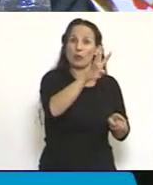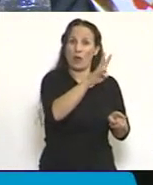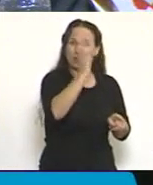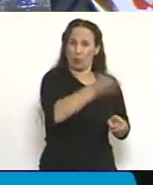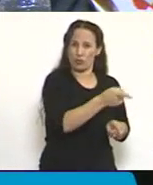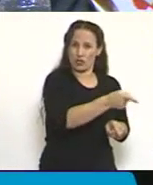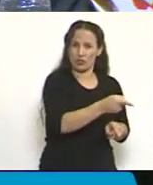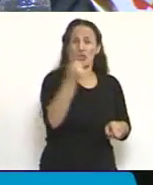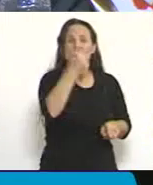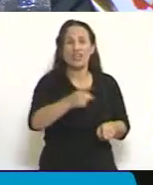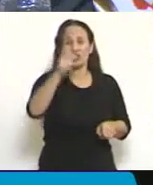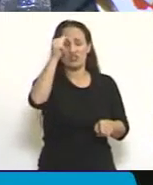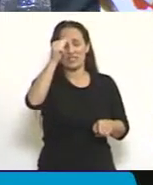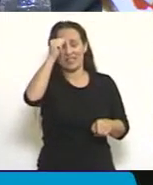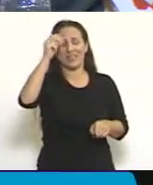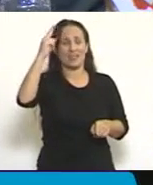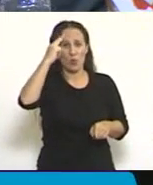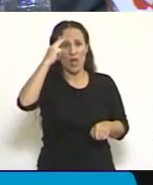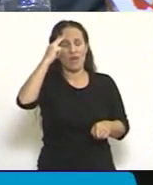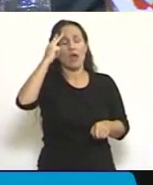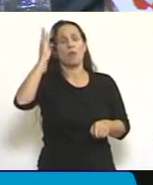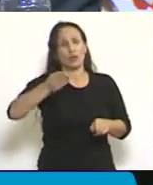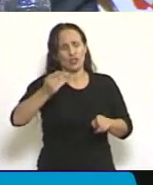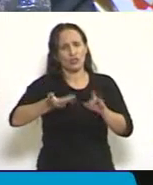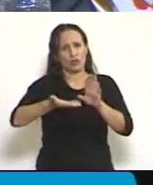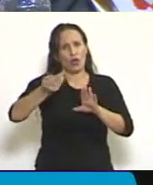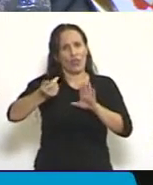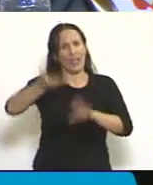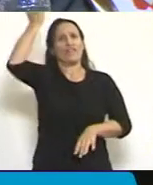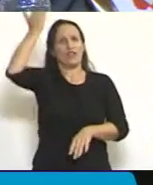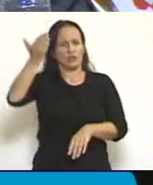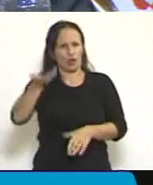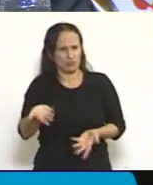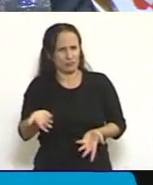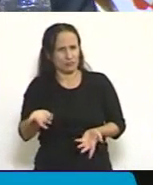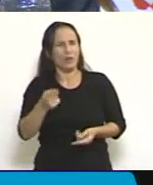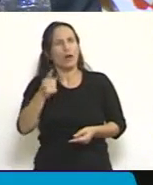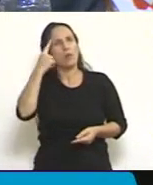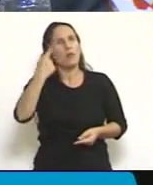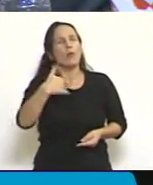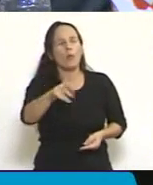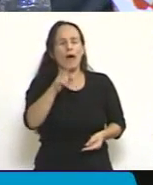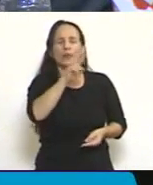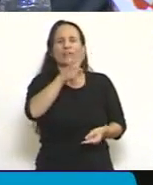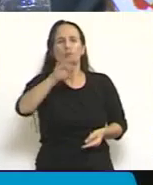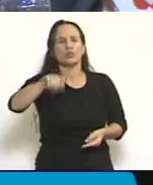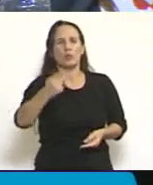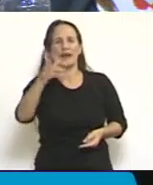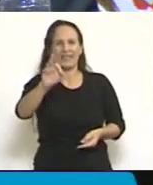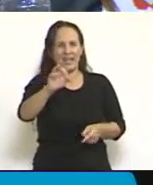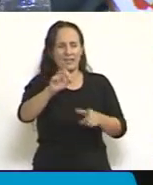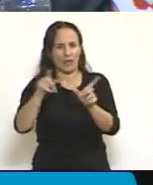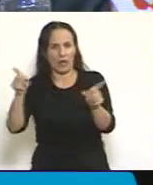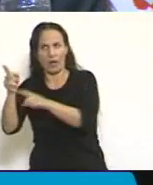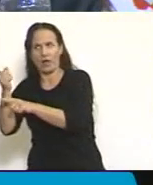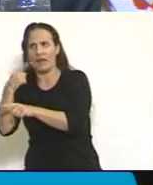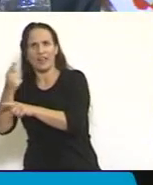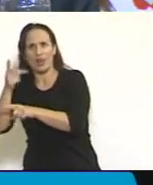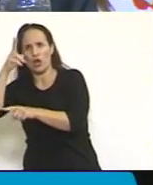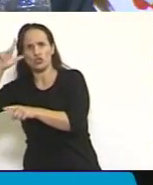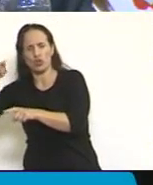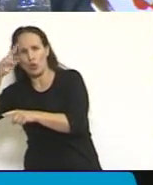Si nos detenemos en una mínima comparación, el proyecto que envió el Poder Ejecutivo